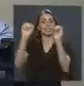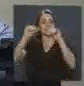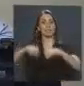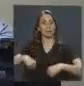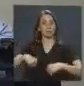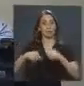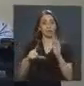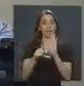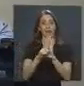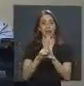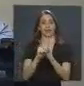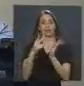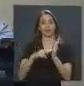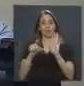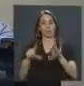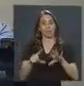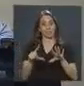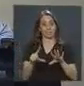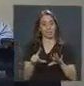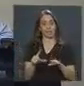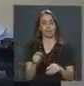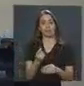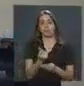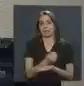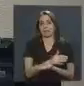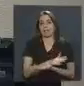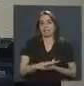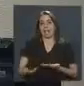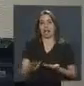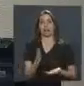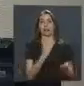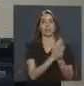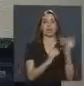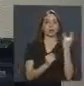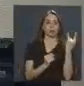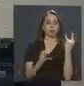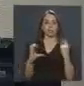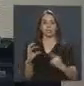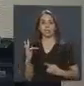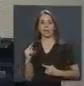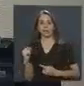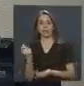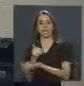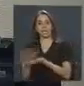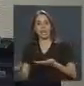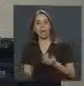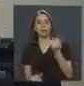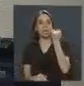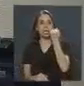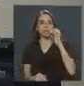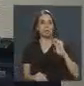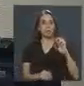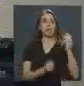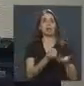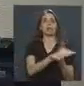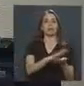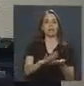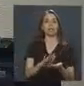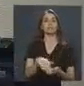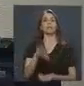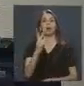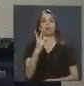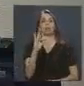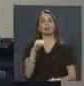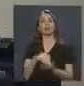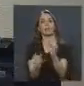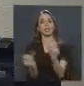ley en 2017, la gratuidad, tanto en universidades como CFT y IP, beneficiará a más de 250.000